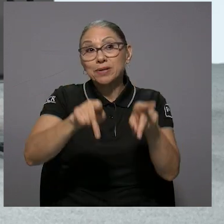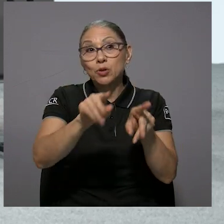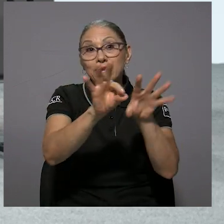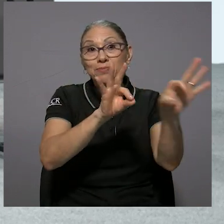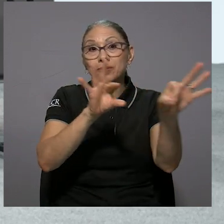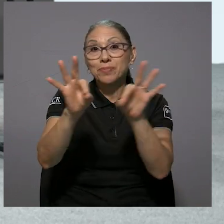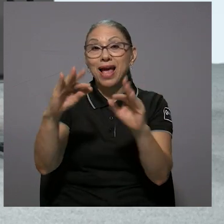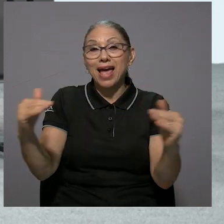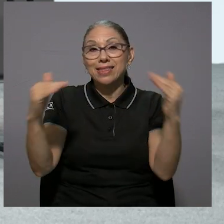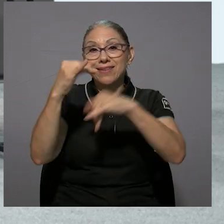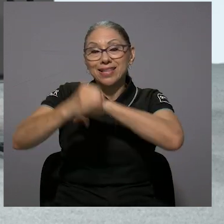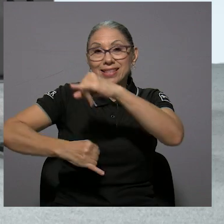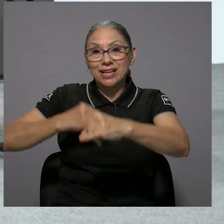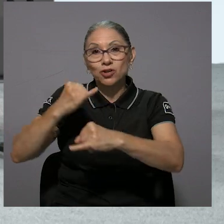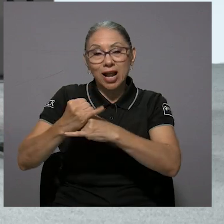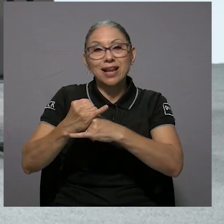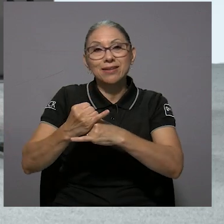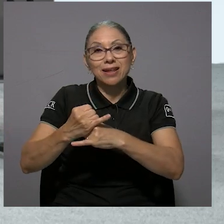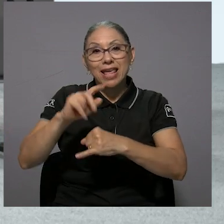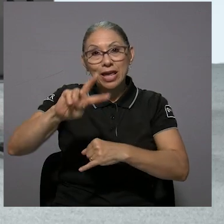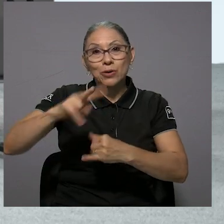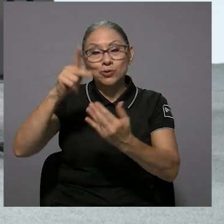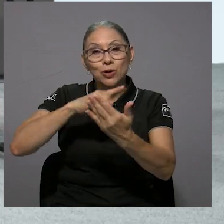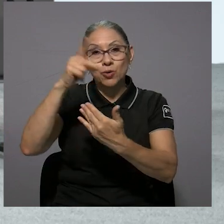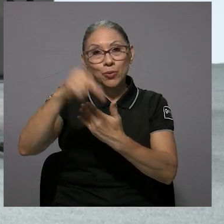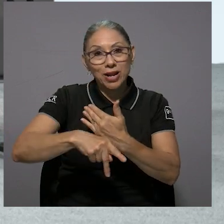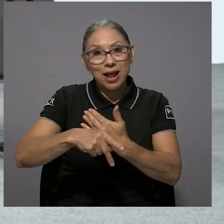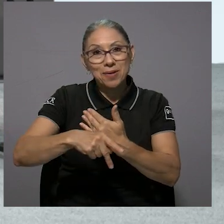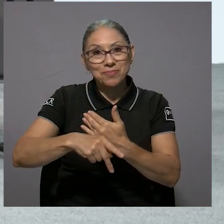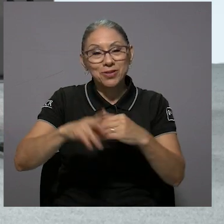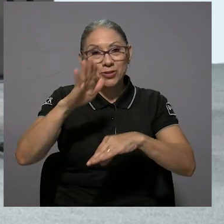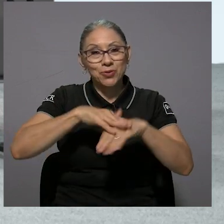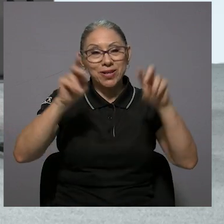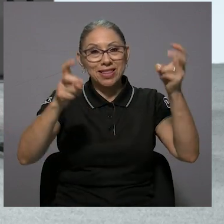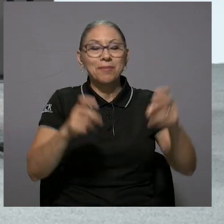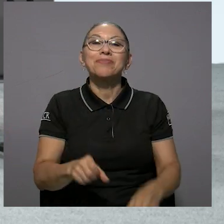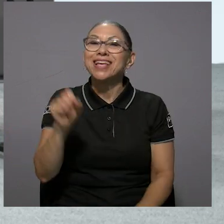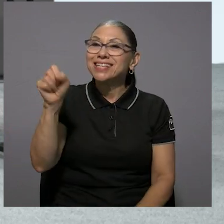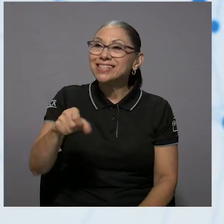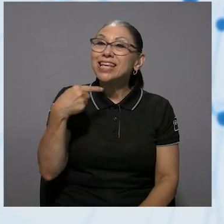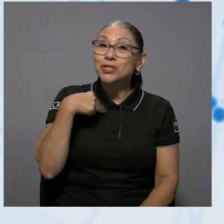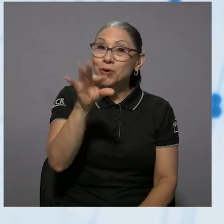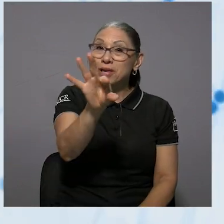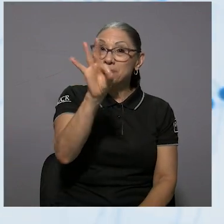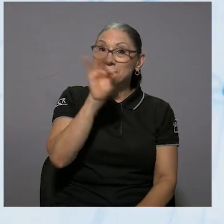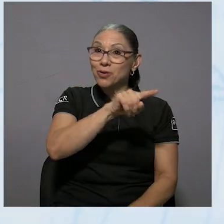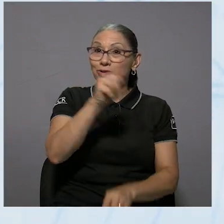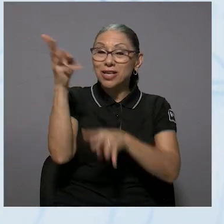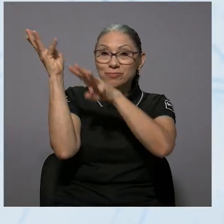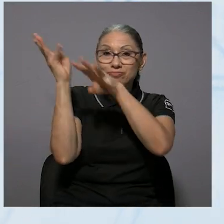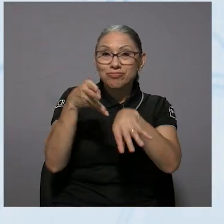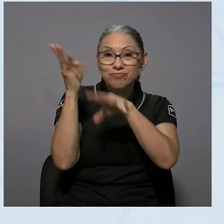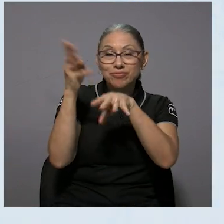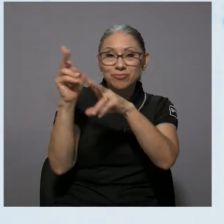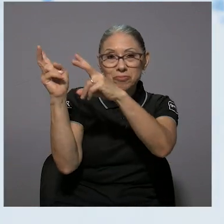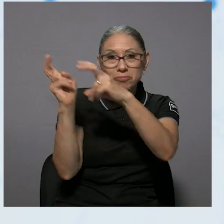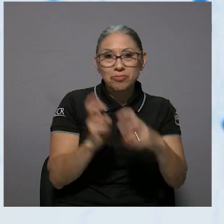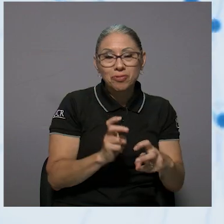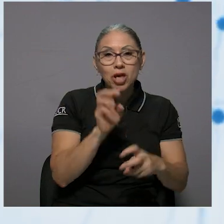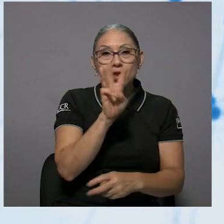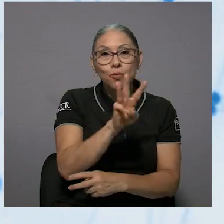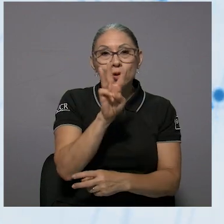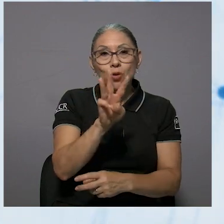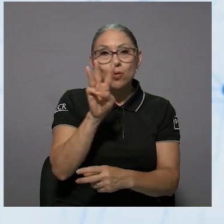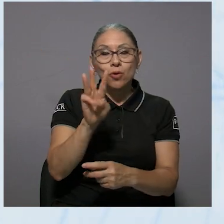personas internacionales en un segundo programa en esta temática. Yo les invito a descargar la información que está